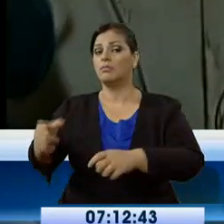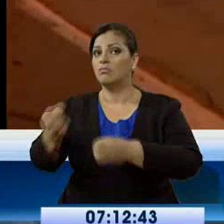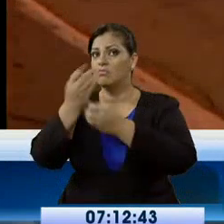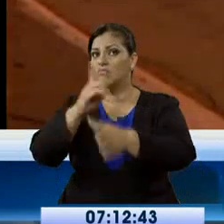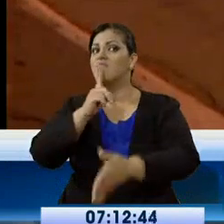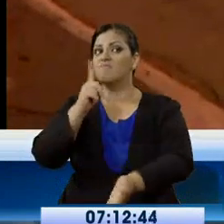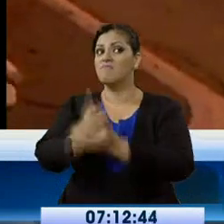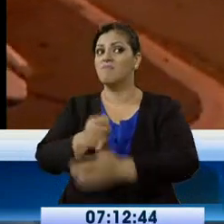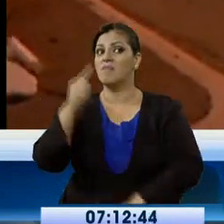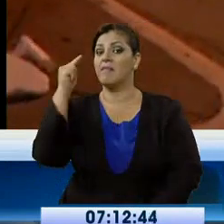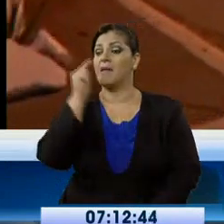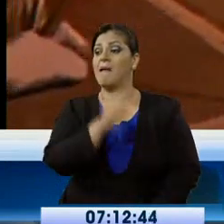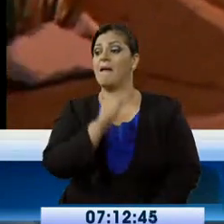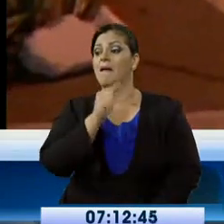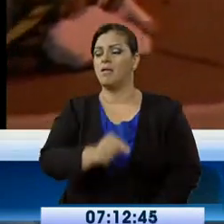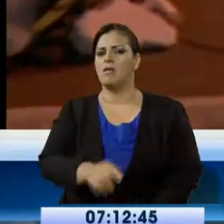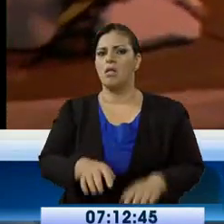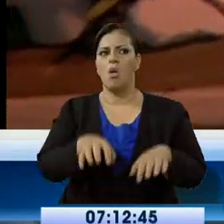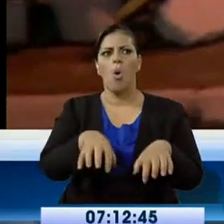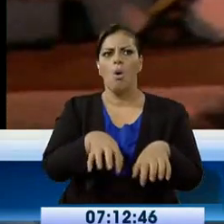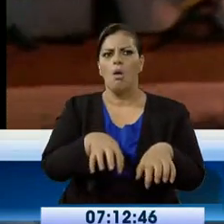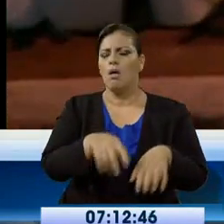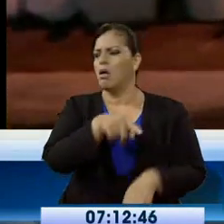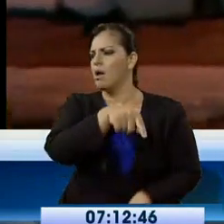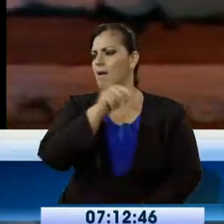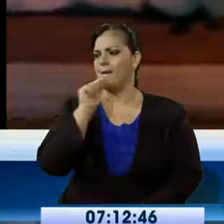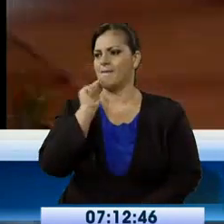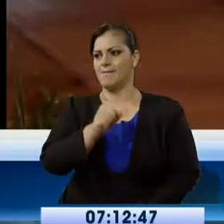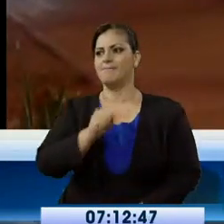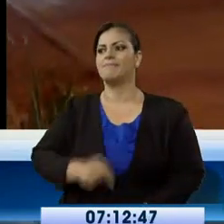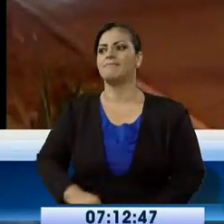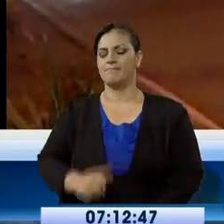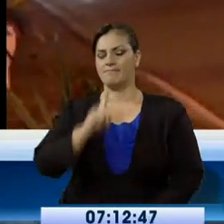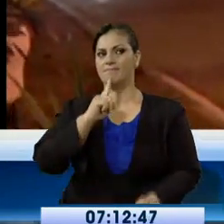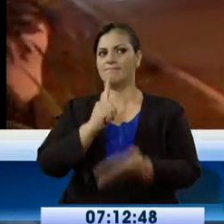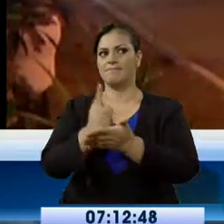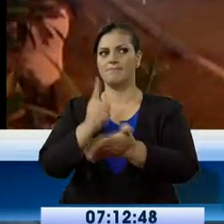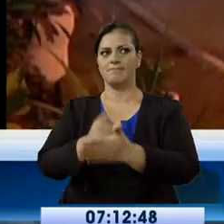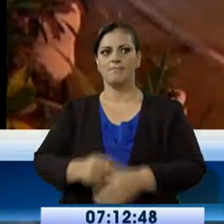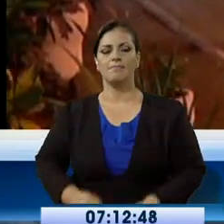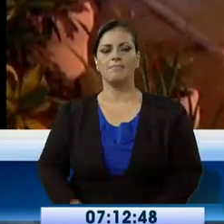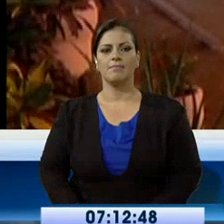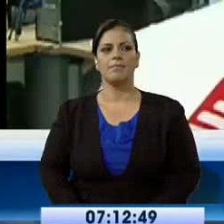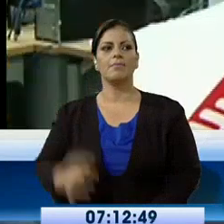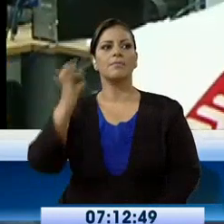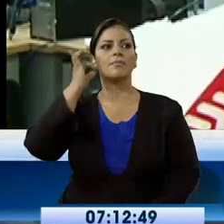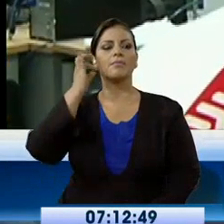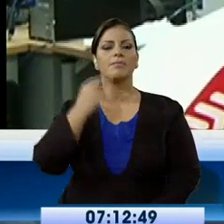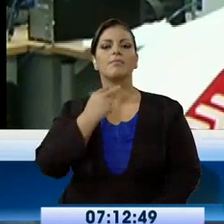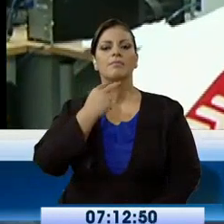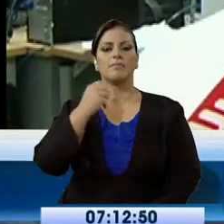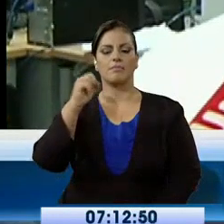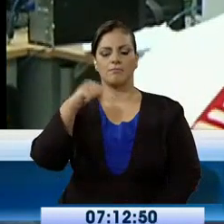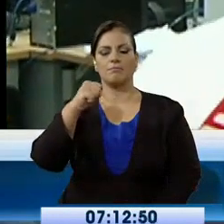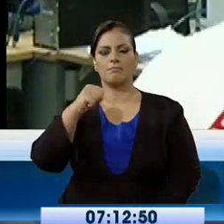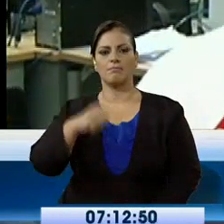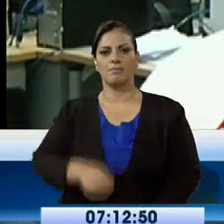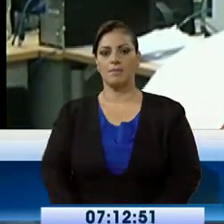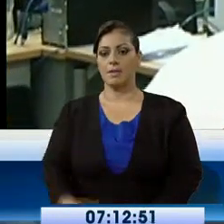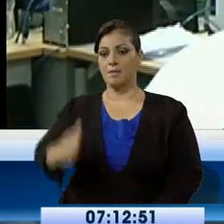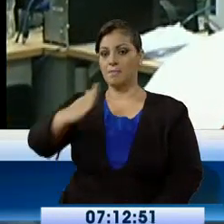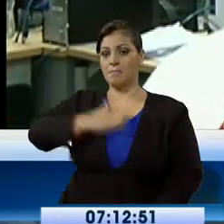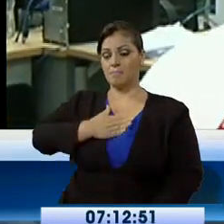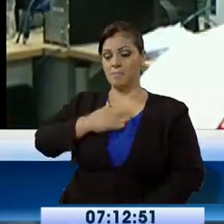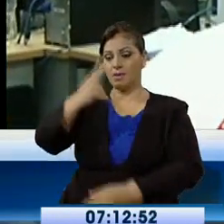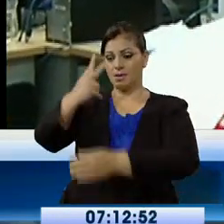animal. Que encierre a ese perro, porque a él también le mordió un perro, pero el de allá. Yo he visto un perro, pero un pico. Entonces ahorita está una hija mía con